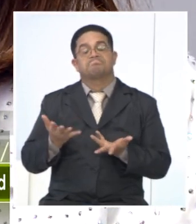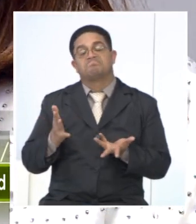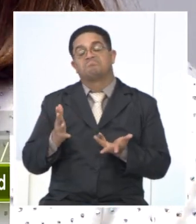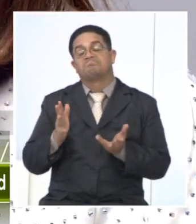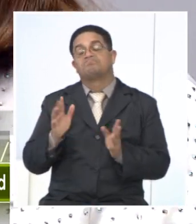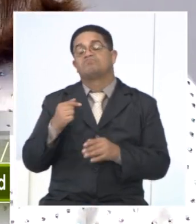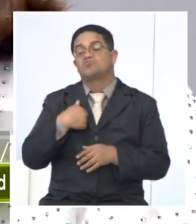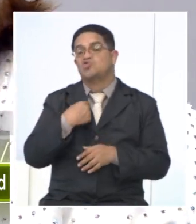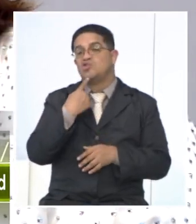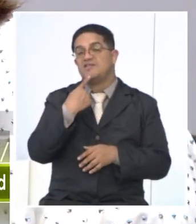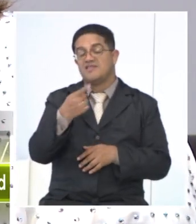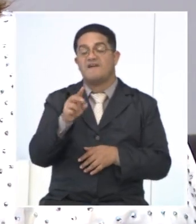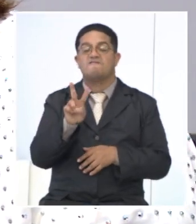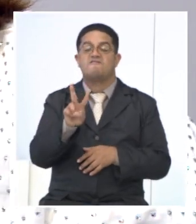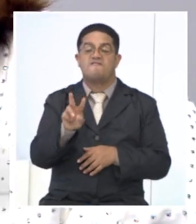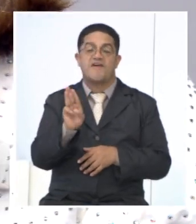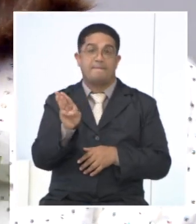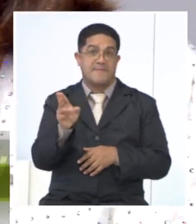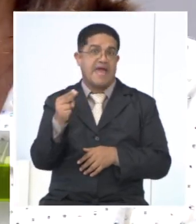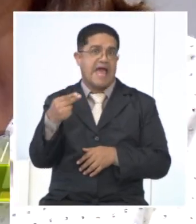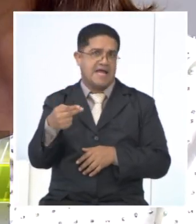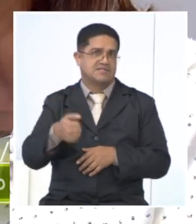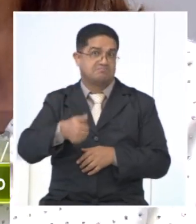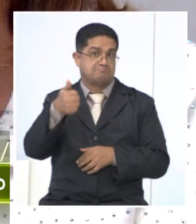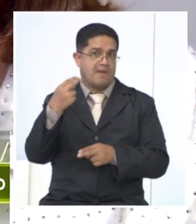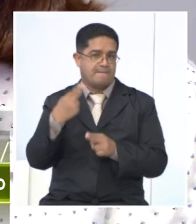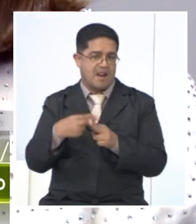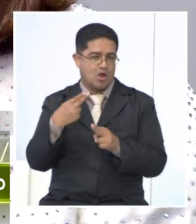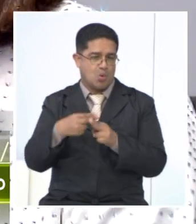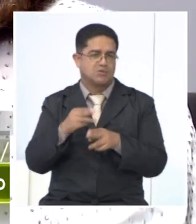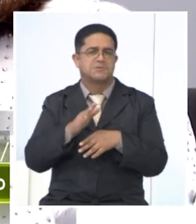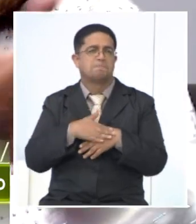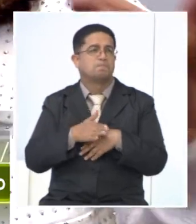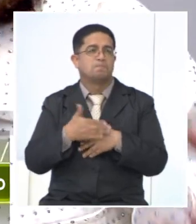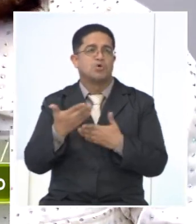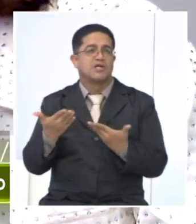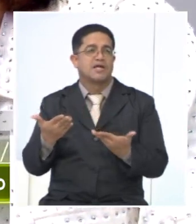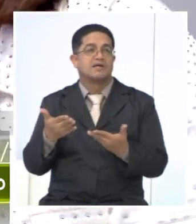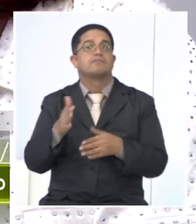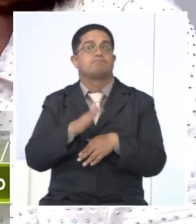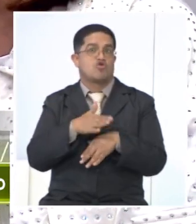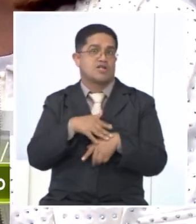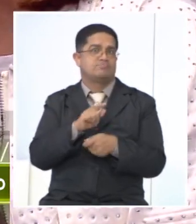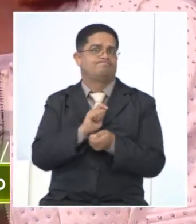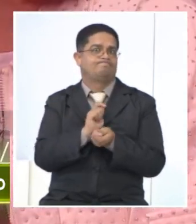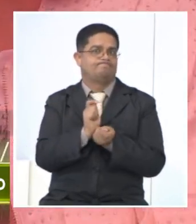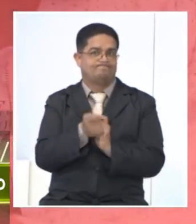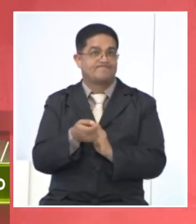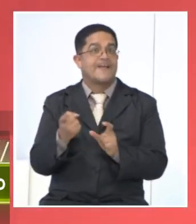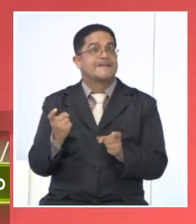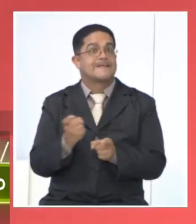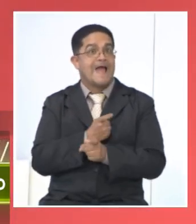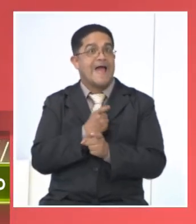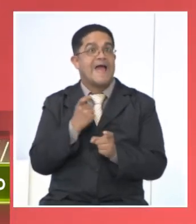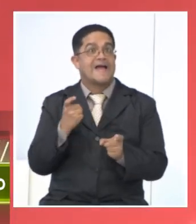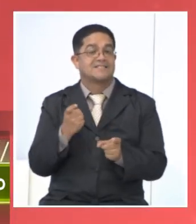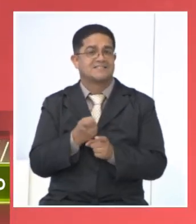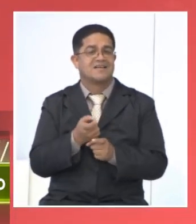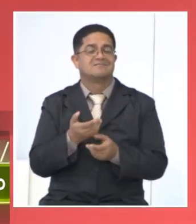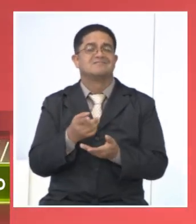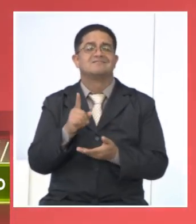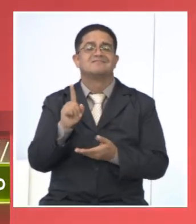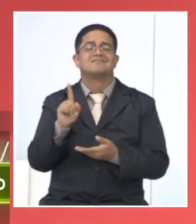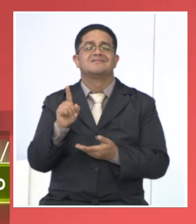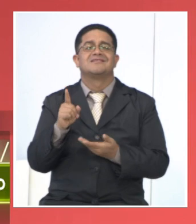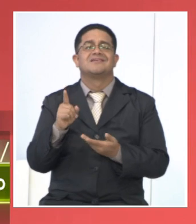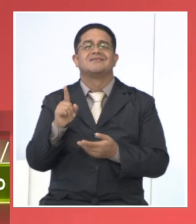pues yo diría que el VPH es una de las más peligrosas porque puede llegar a convertirse en un cáncer, y sobre todo en aquellas poblaciones